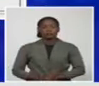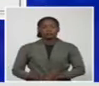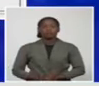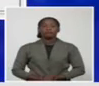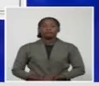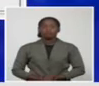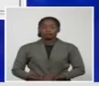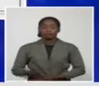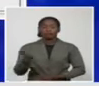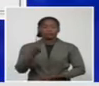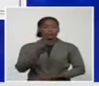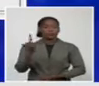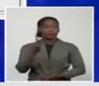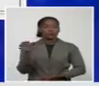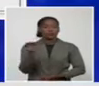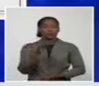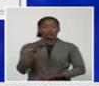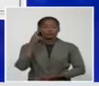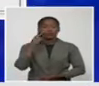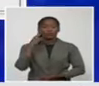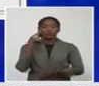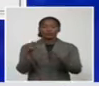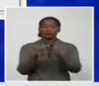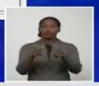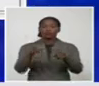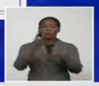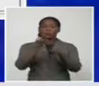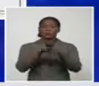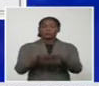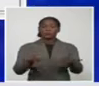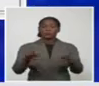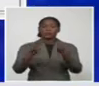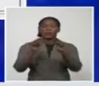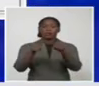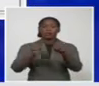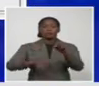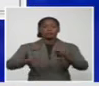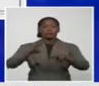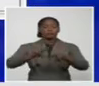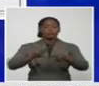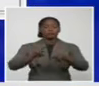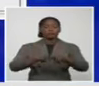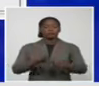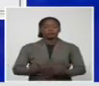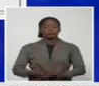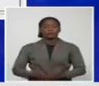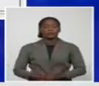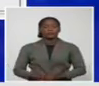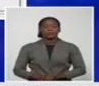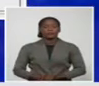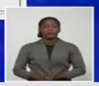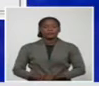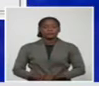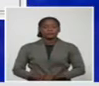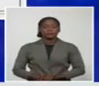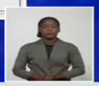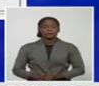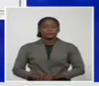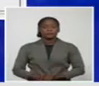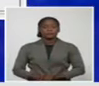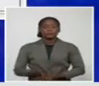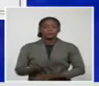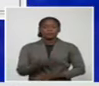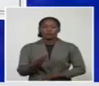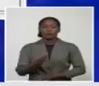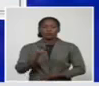11 municipios con mayores tasas de incidencia de casos confirmados en los últimos 15 días en